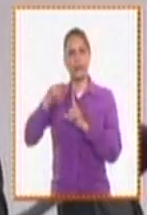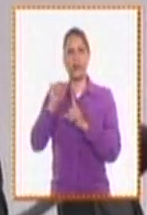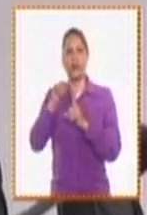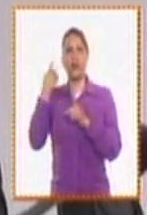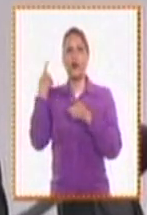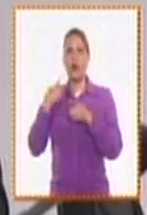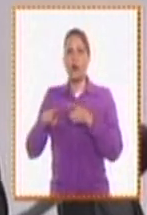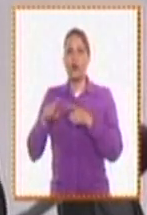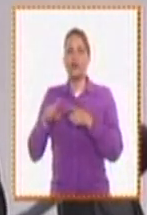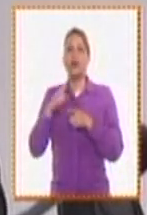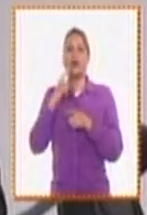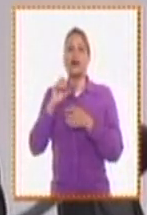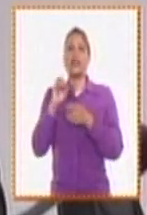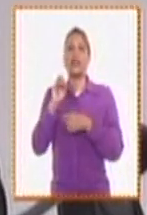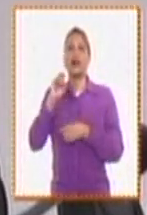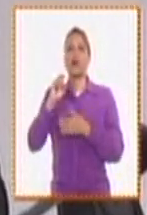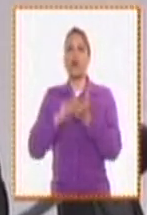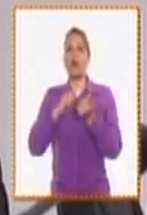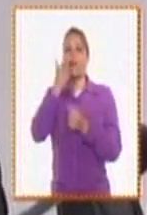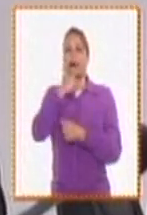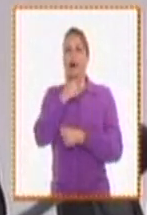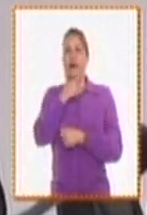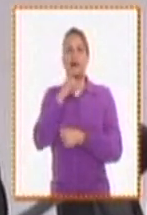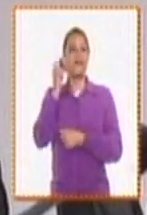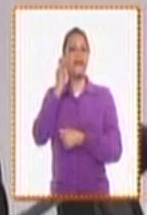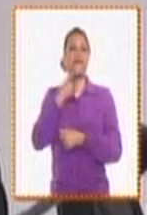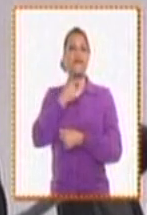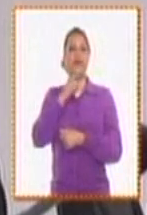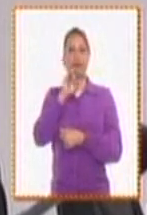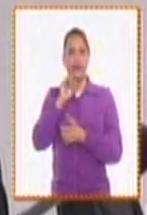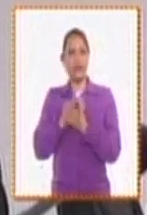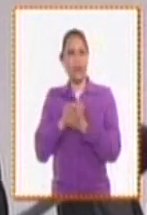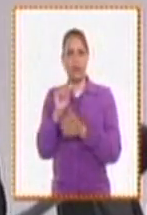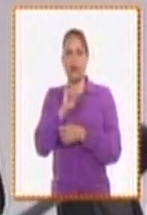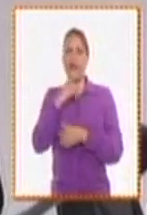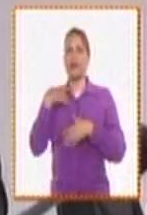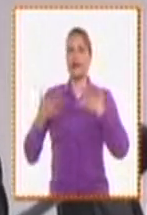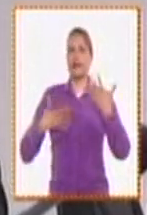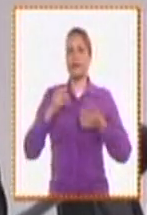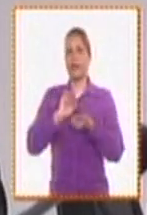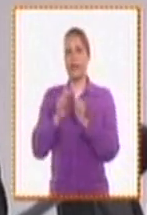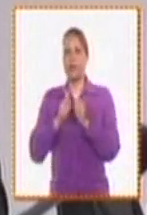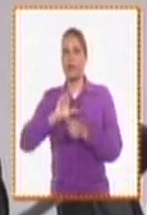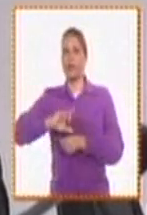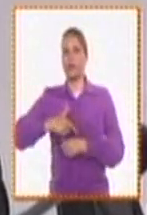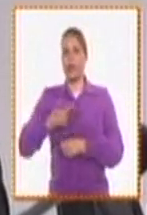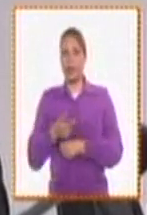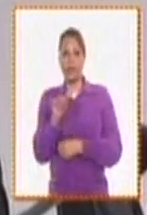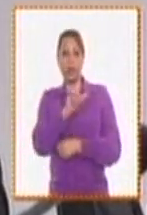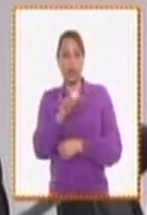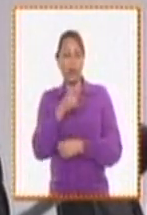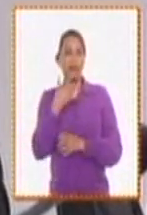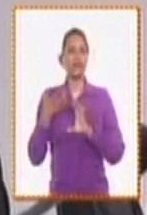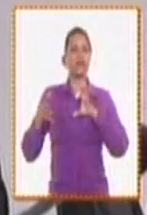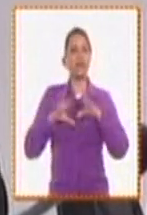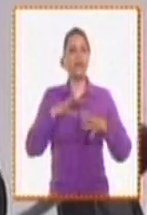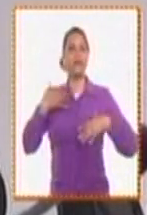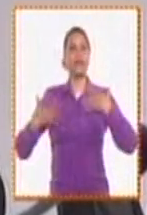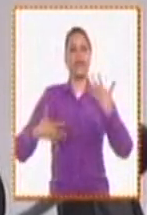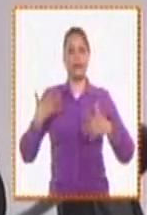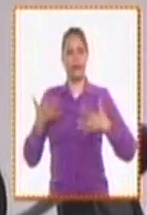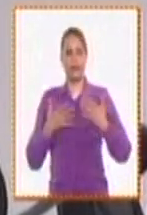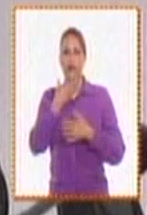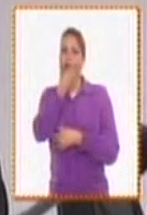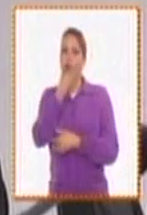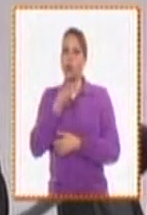Copa FEN en el país para esta forma de recreación también en el deporte, en el arte, que también tienen que asumirse como manera de recrearse y